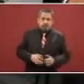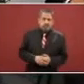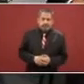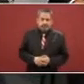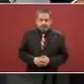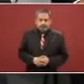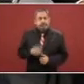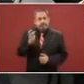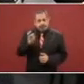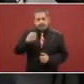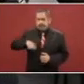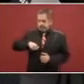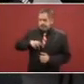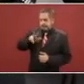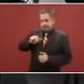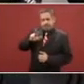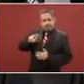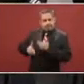Entonces, ahí vamos avanzando.